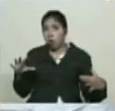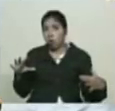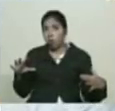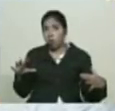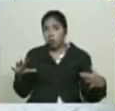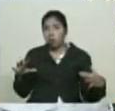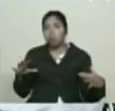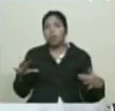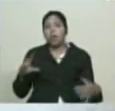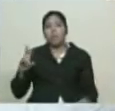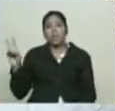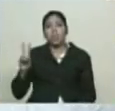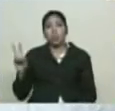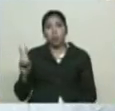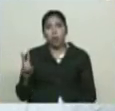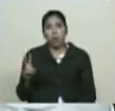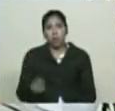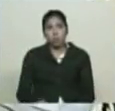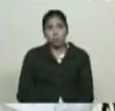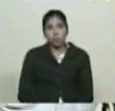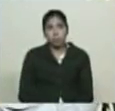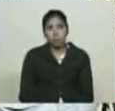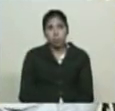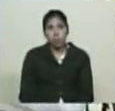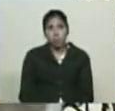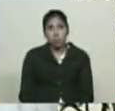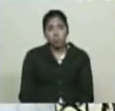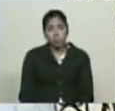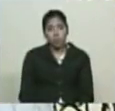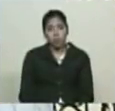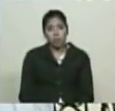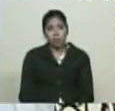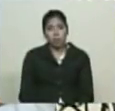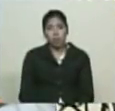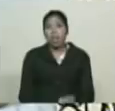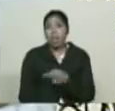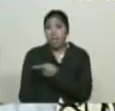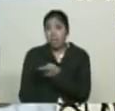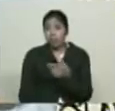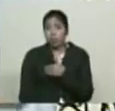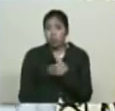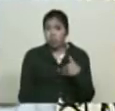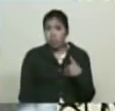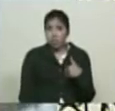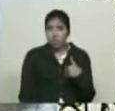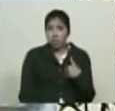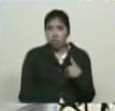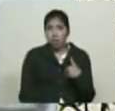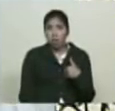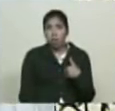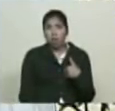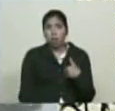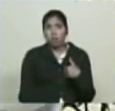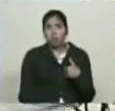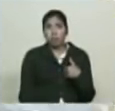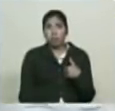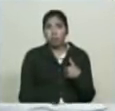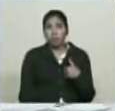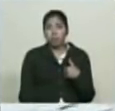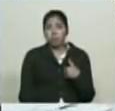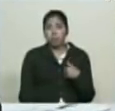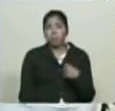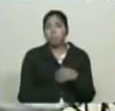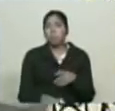las necesidades reales de nuestro pueblo. La verdad verdadera es que ellos quieren obstruir todo lo que sea elecciones porque están